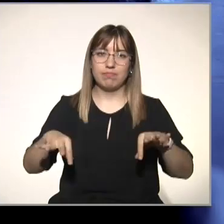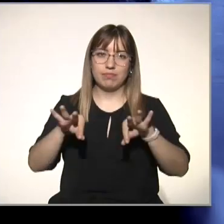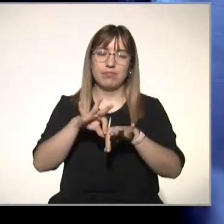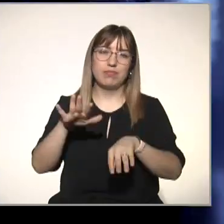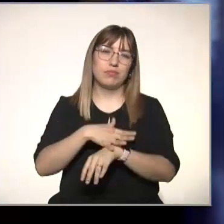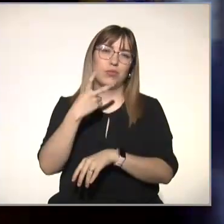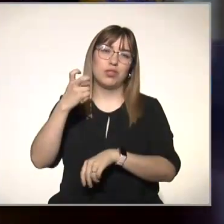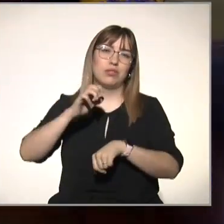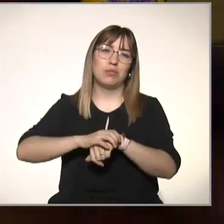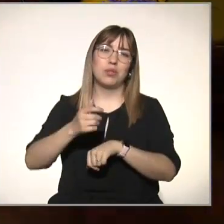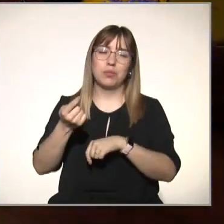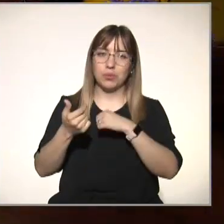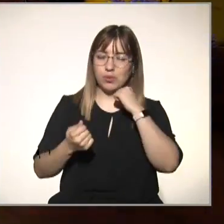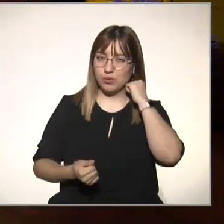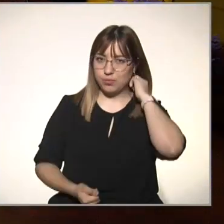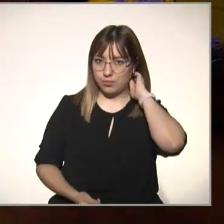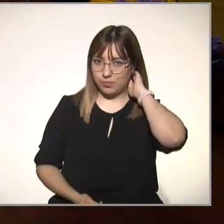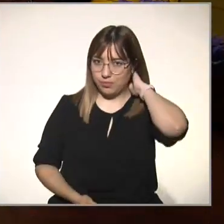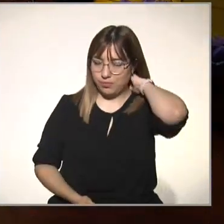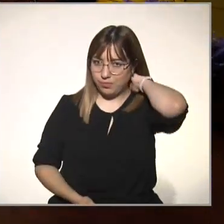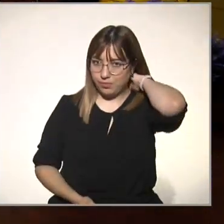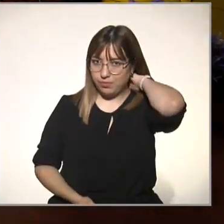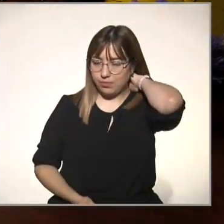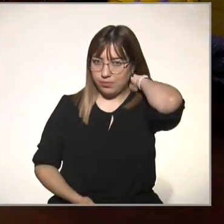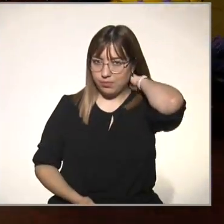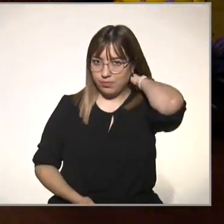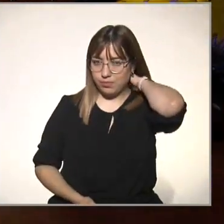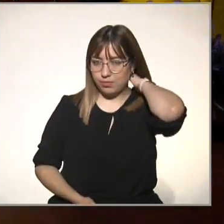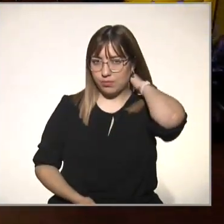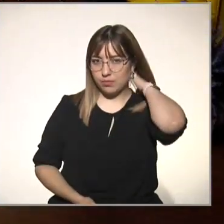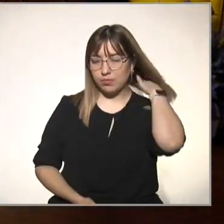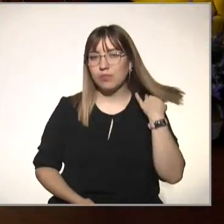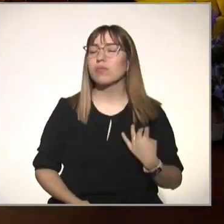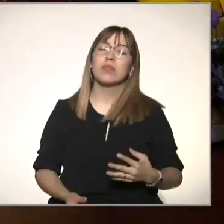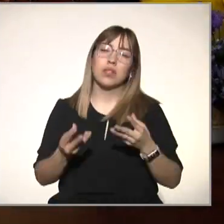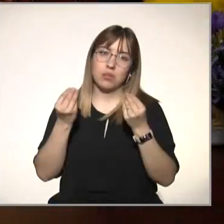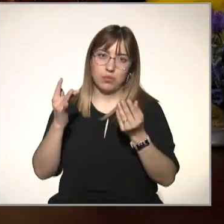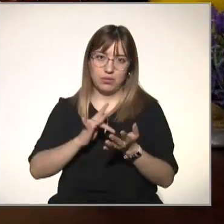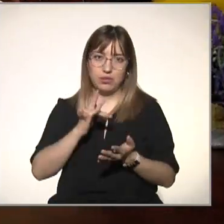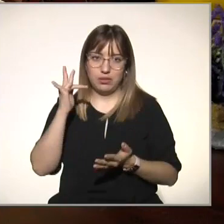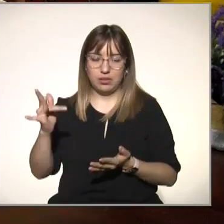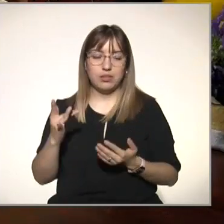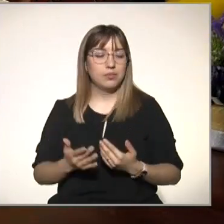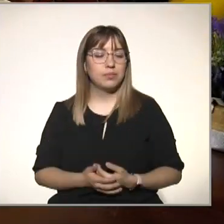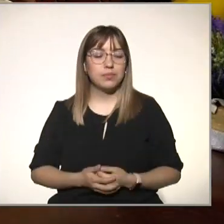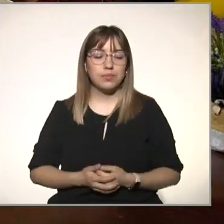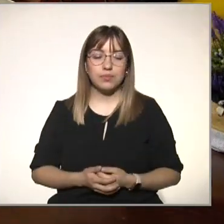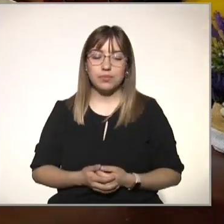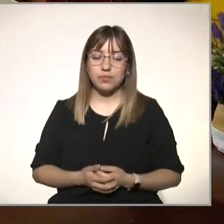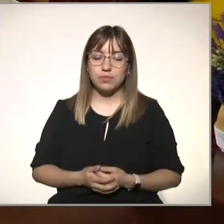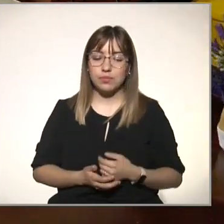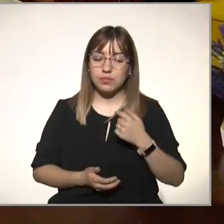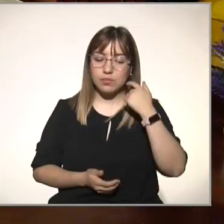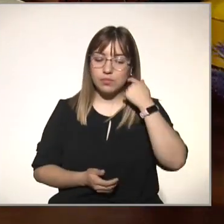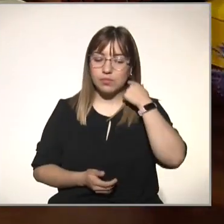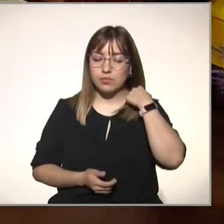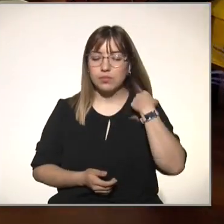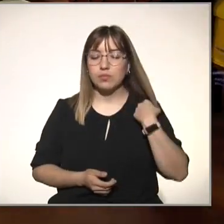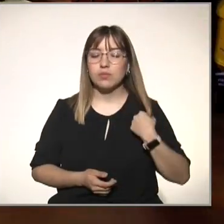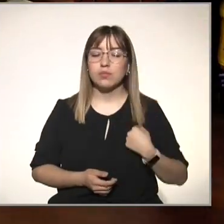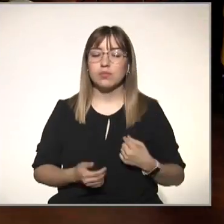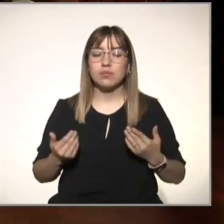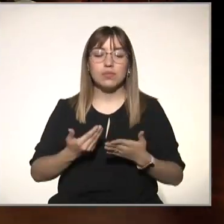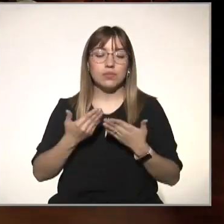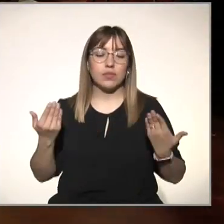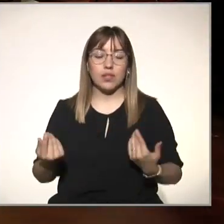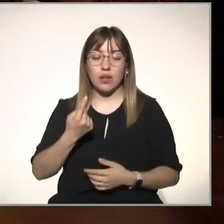amistades. Muchas gracias por compartirnos tu historia. Y Lu, como lo vemos, pues es una persona que nos comparte, que no lo